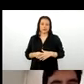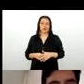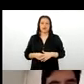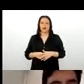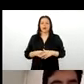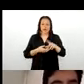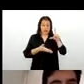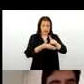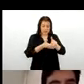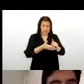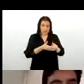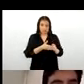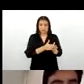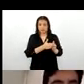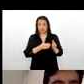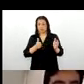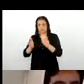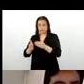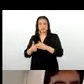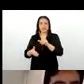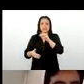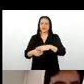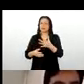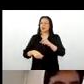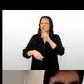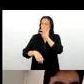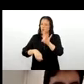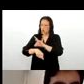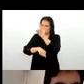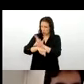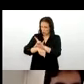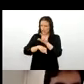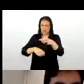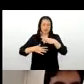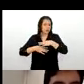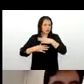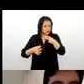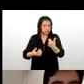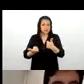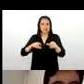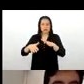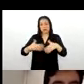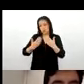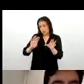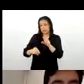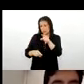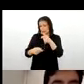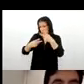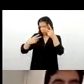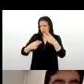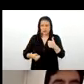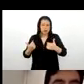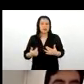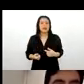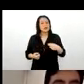Nazca y de Nazca una hora y treinta, acá lo interesante dentro de las actividades está de que nosotros